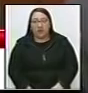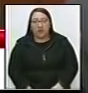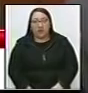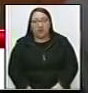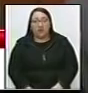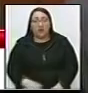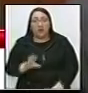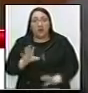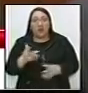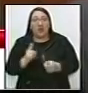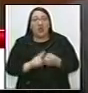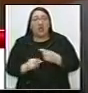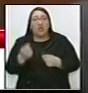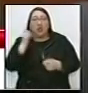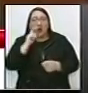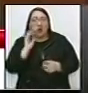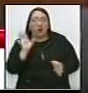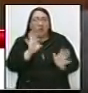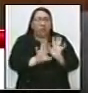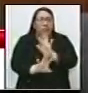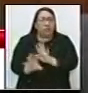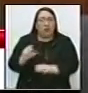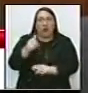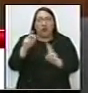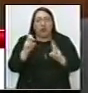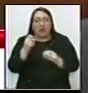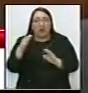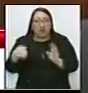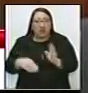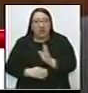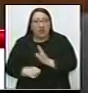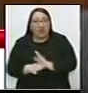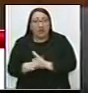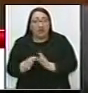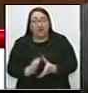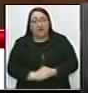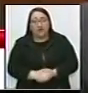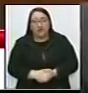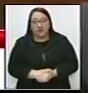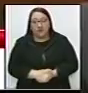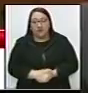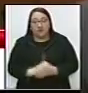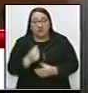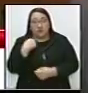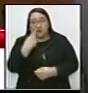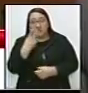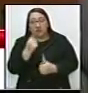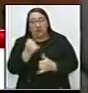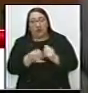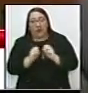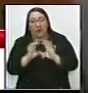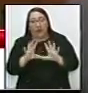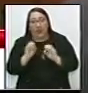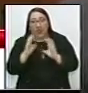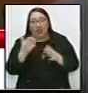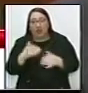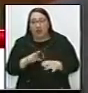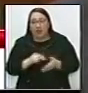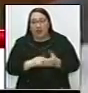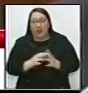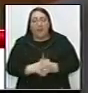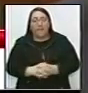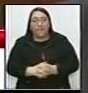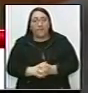oportunidad hasta cortinas de humo para que otro tipo de temas estén entrando por debajo. Si hemos visto que en los últimos 10 días se han estado